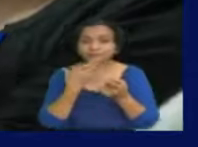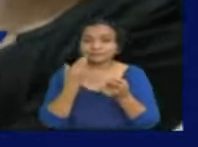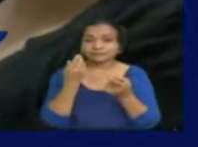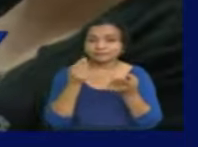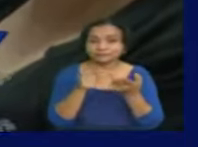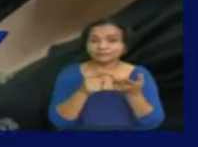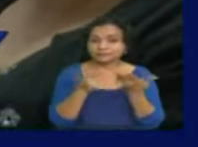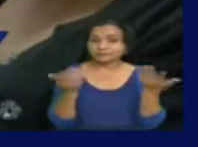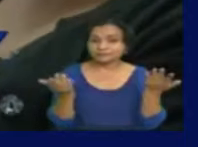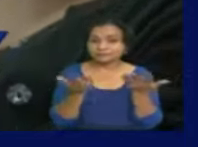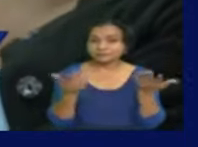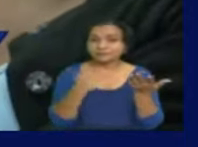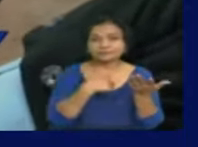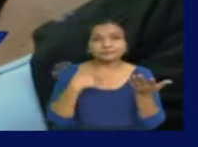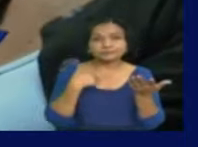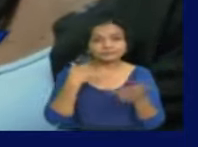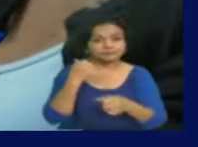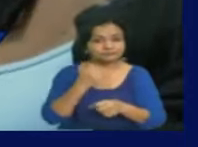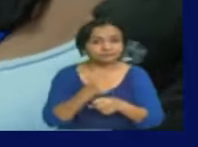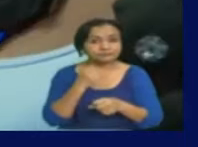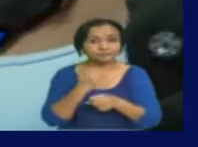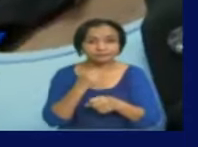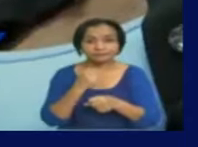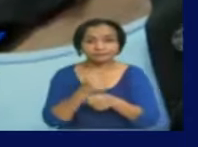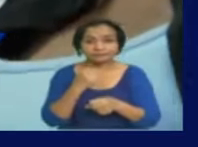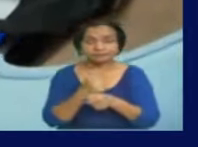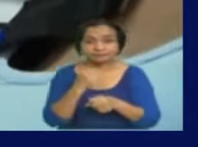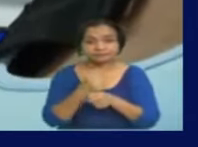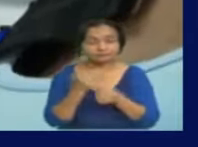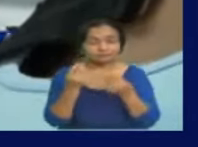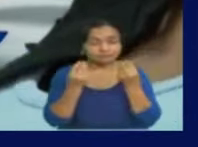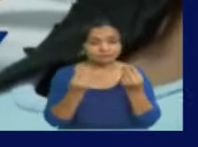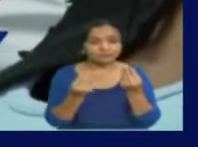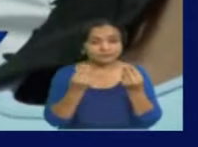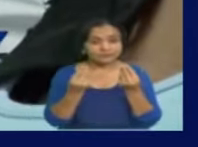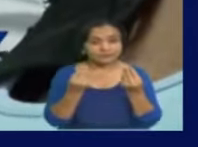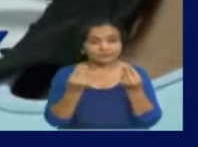hemos definido y que estamos recorriendo